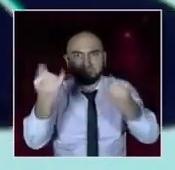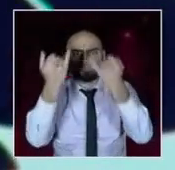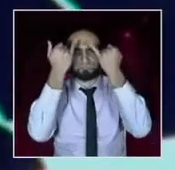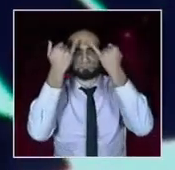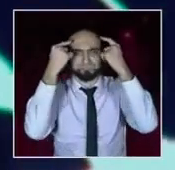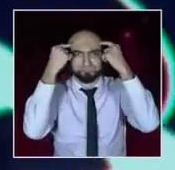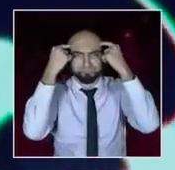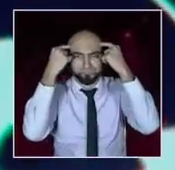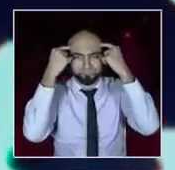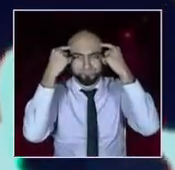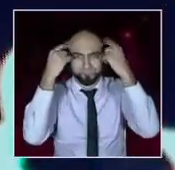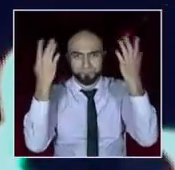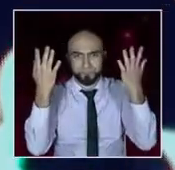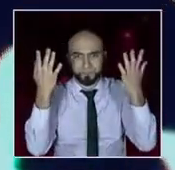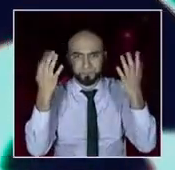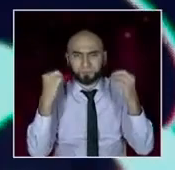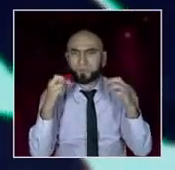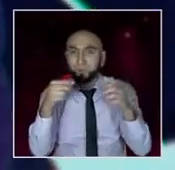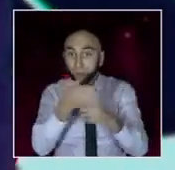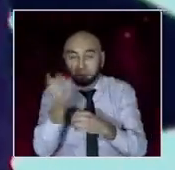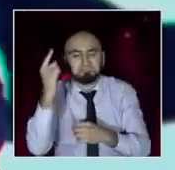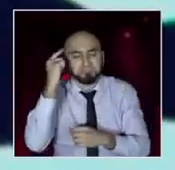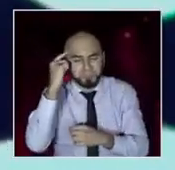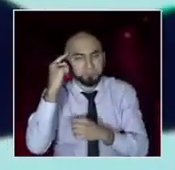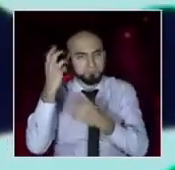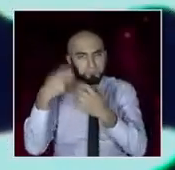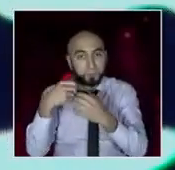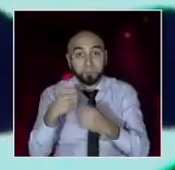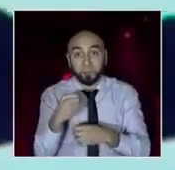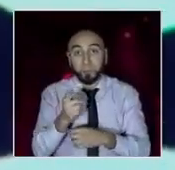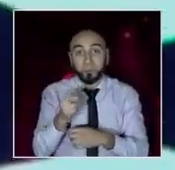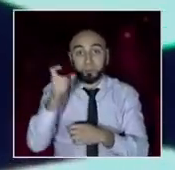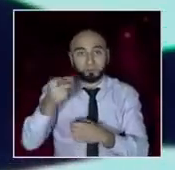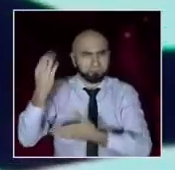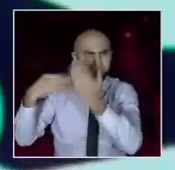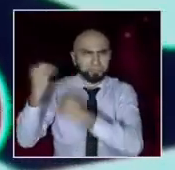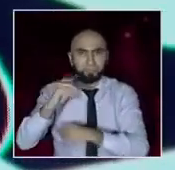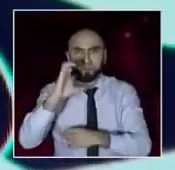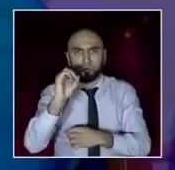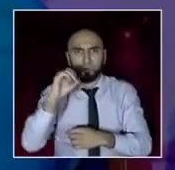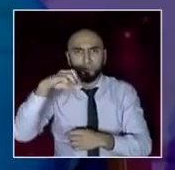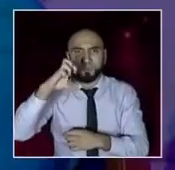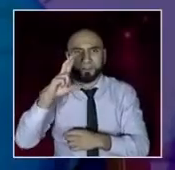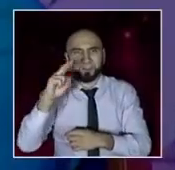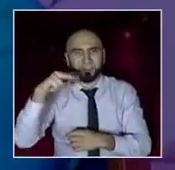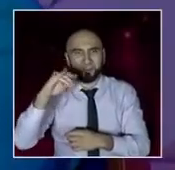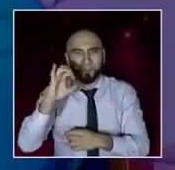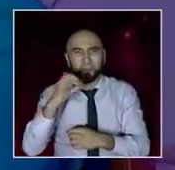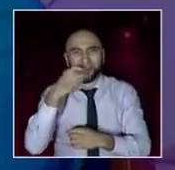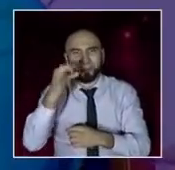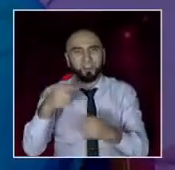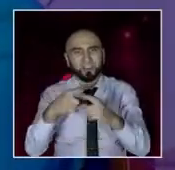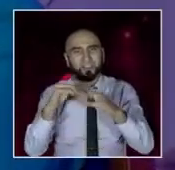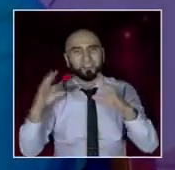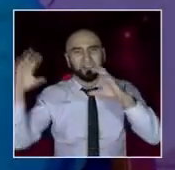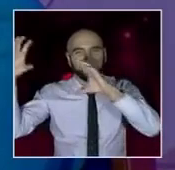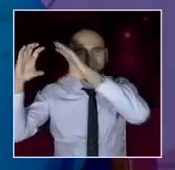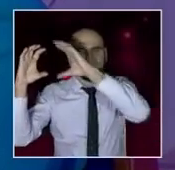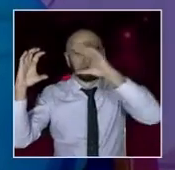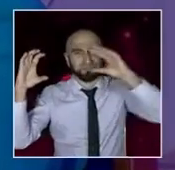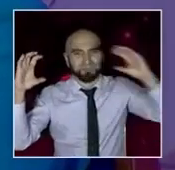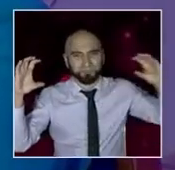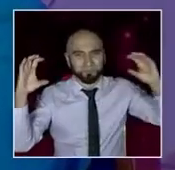piensan, esto es como lo que Copérnico dijo del sistema solar. Parece ser que la percepción es